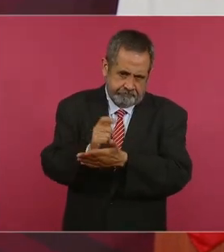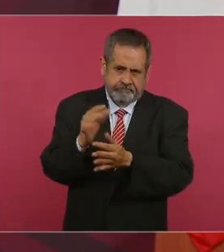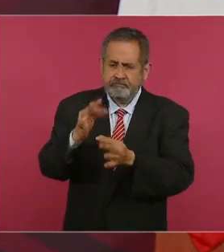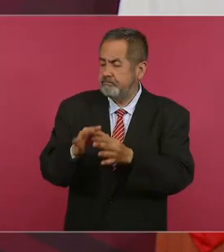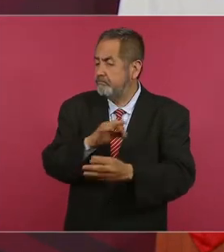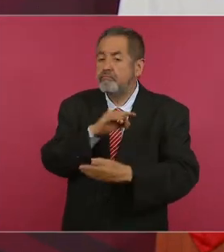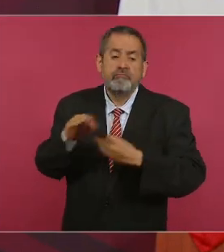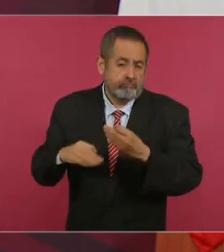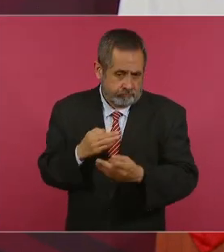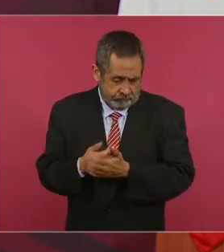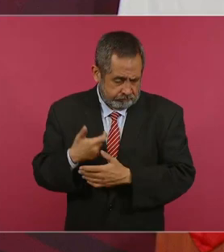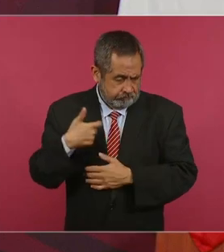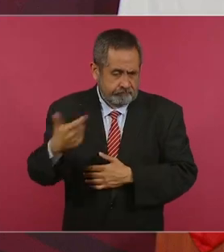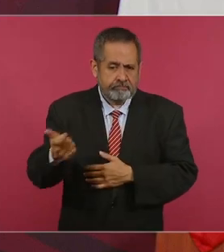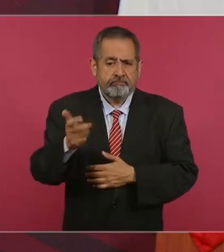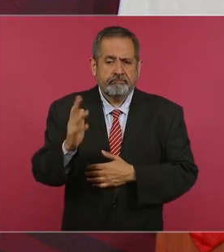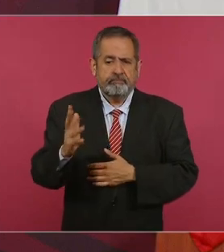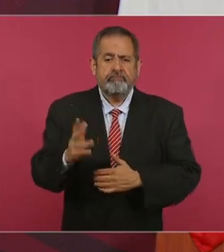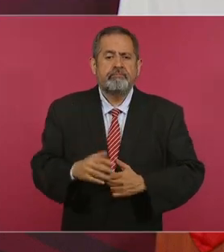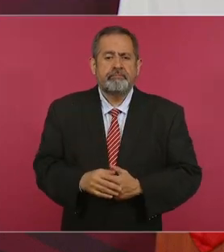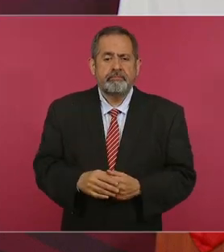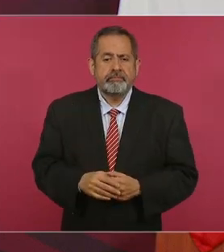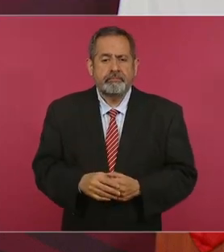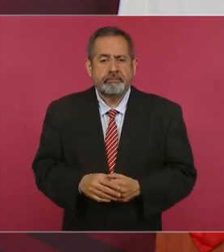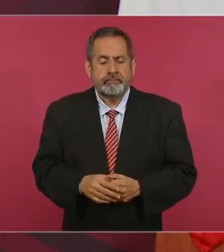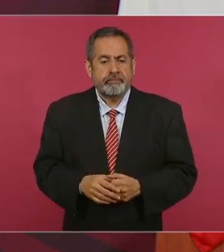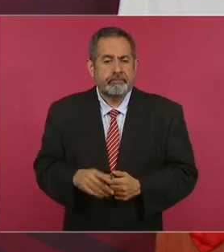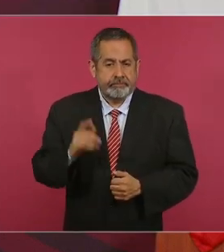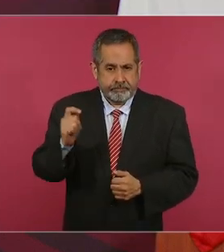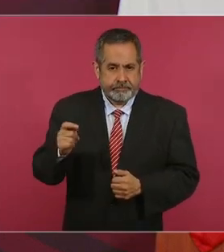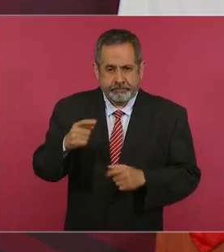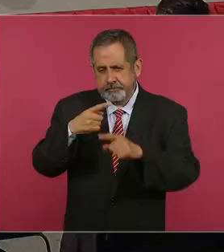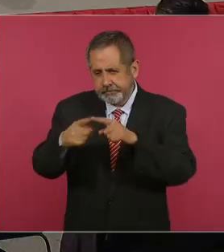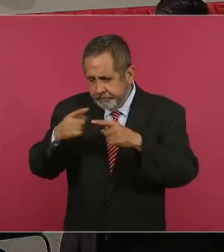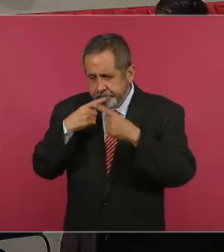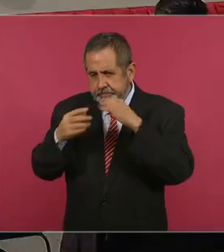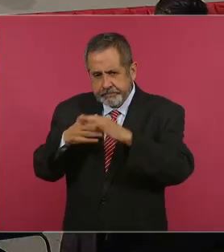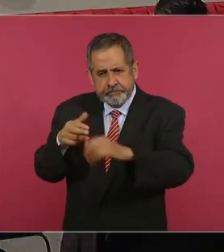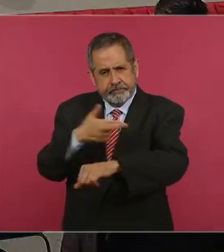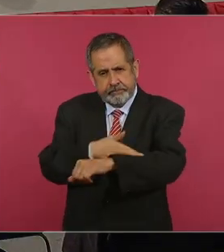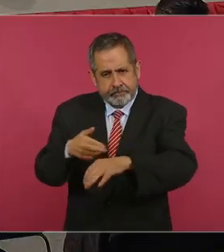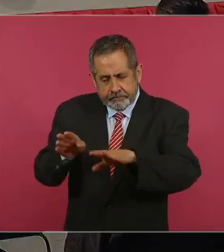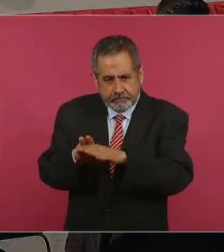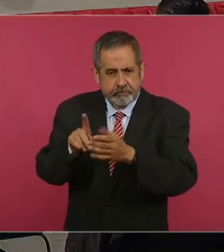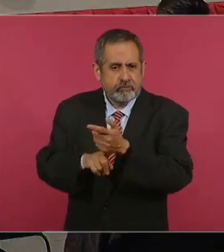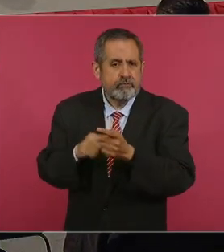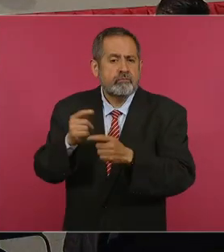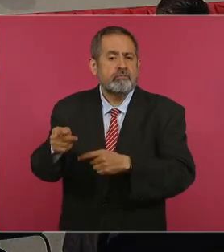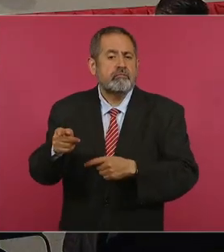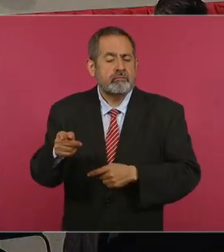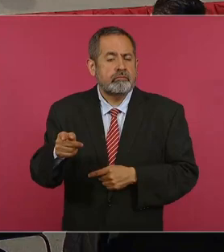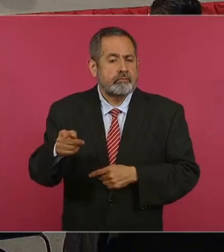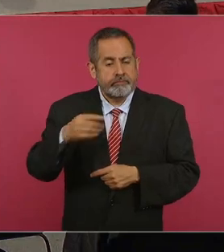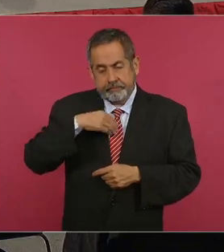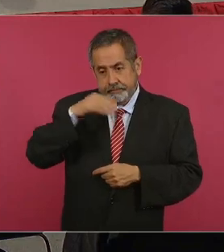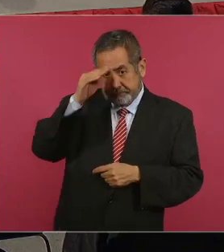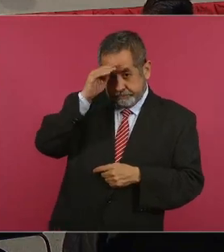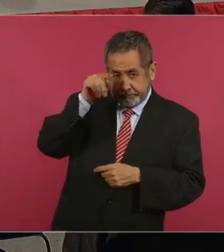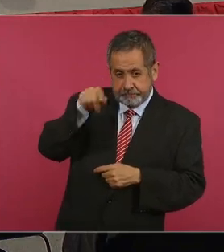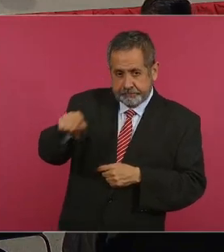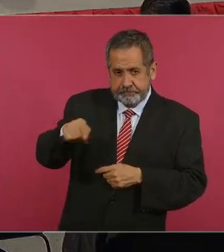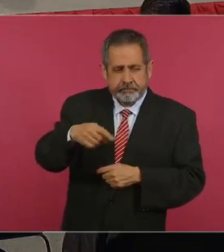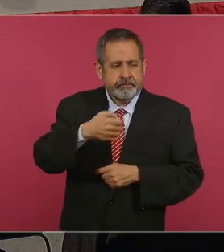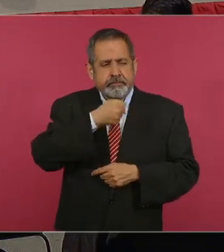todos. Ahí nada más, en todos los casos, donde no aumenta considerablemente como